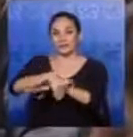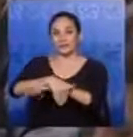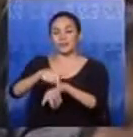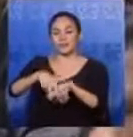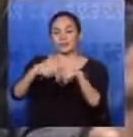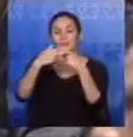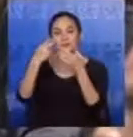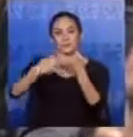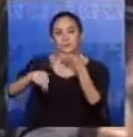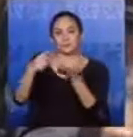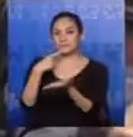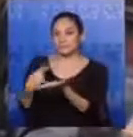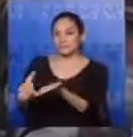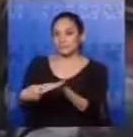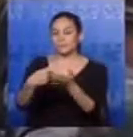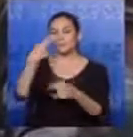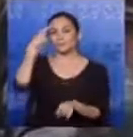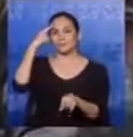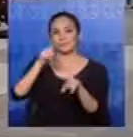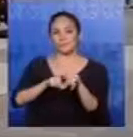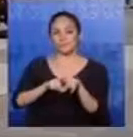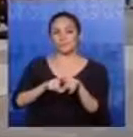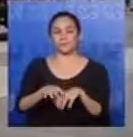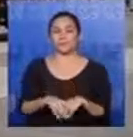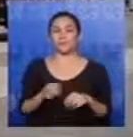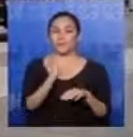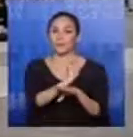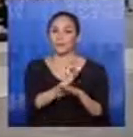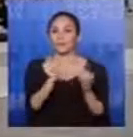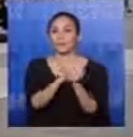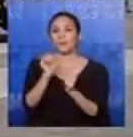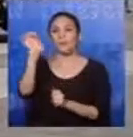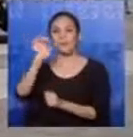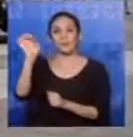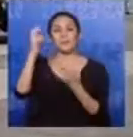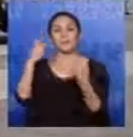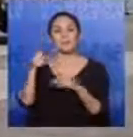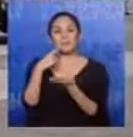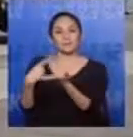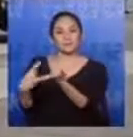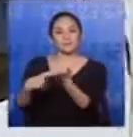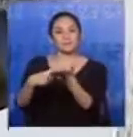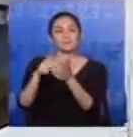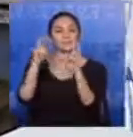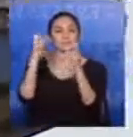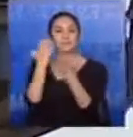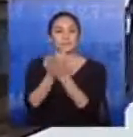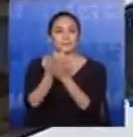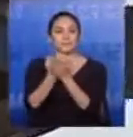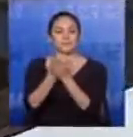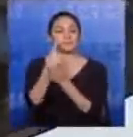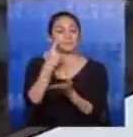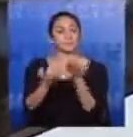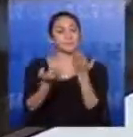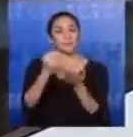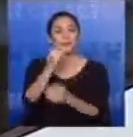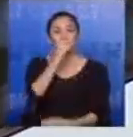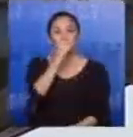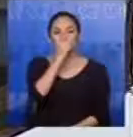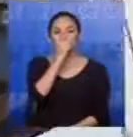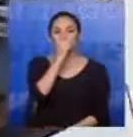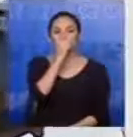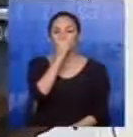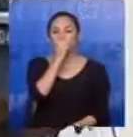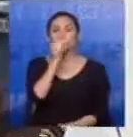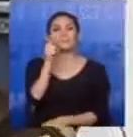de ratificación del acuerdo comercial firmado entre Ecuador y la Unión Europea. En la Comisión de Desarrollo Económico. Se tiene previsto que acuda el ministro de Comercio Exterior,